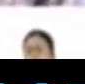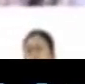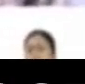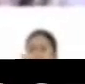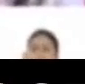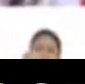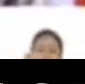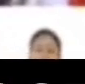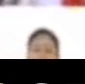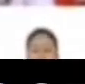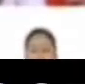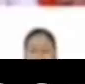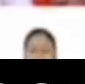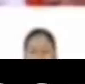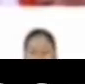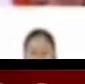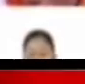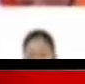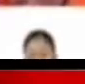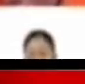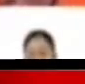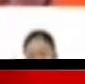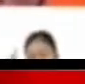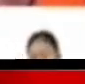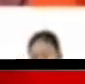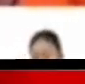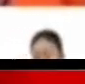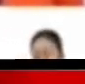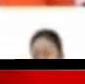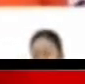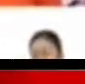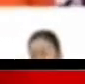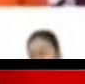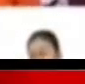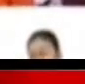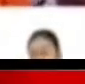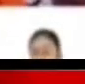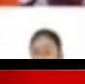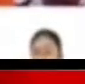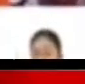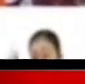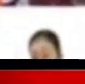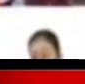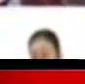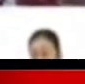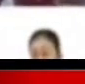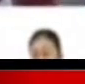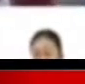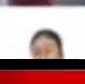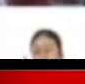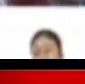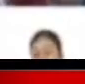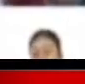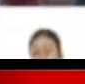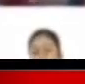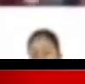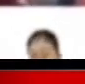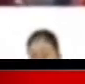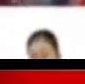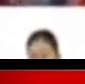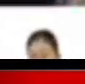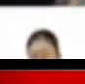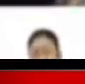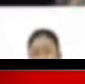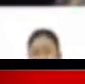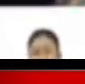Él ha hecho la pensión adulto mayor, el apoyo a personas con discapacidad, la universalidad de los apoyos a